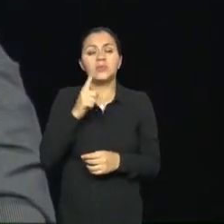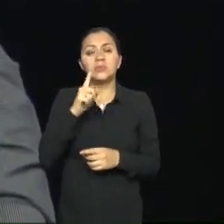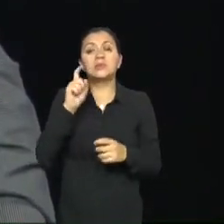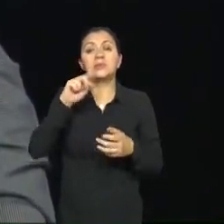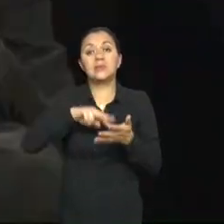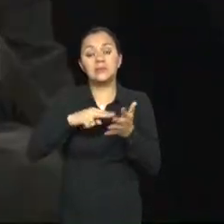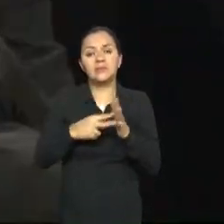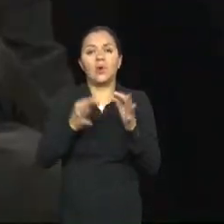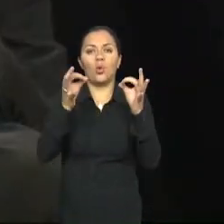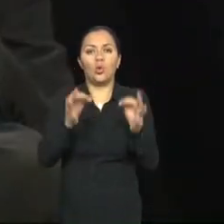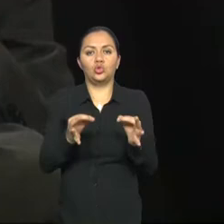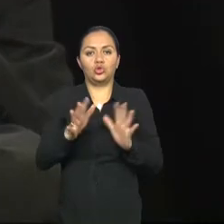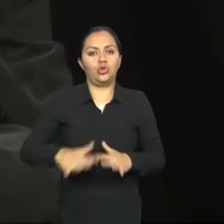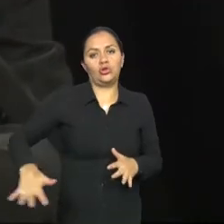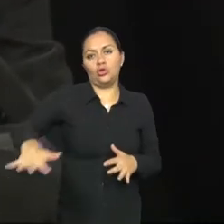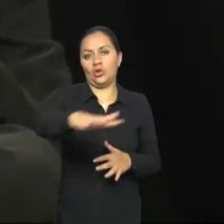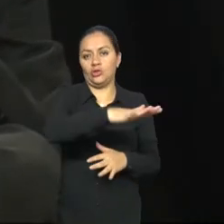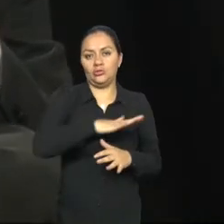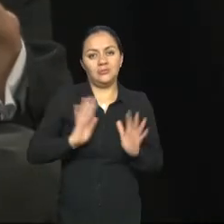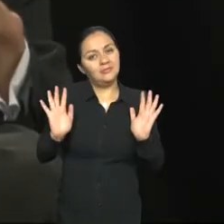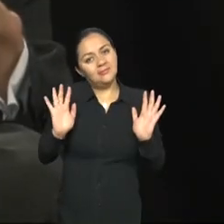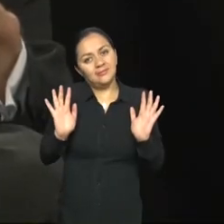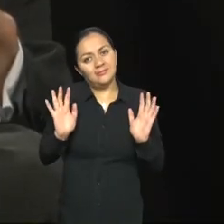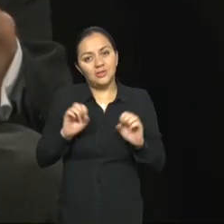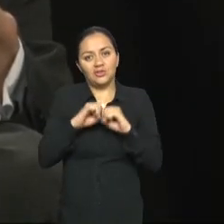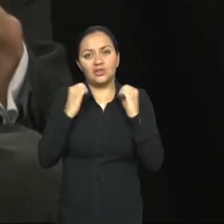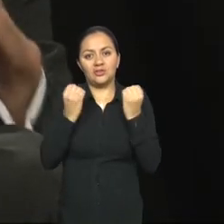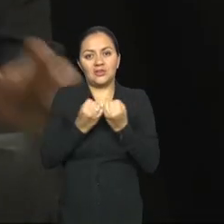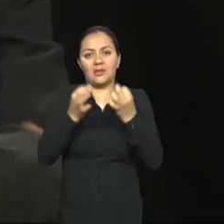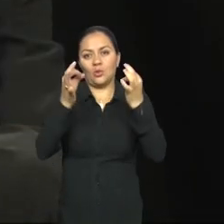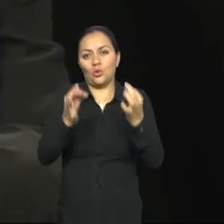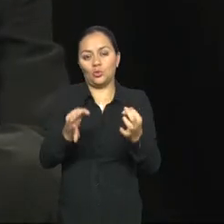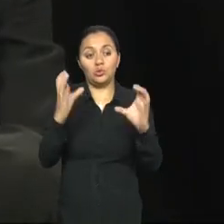justo. Justo para tanto para la sociedad como